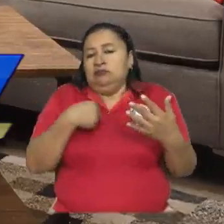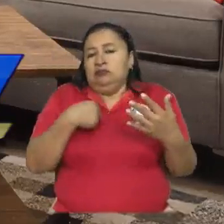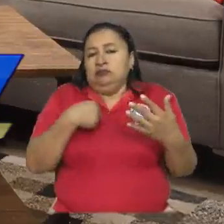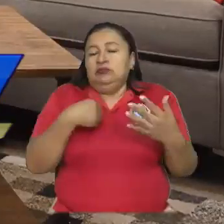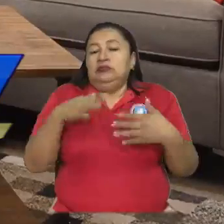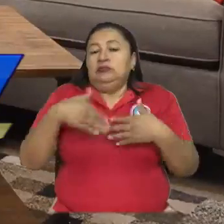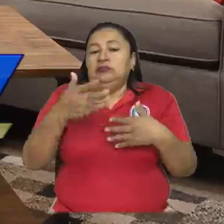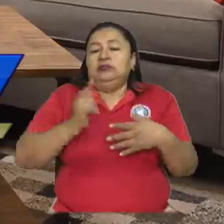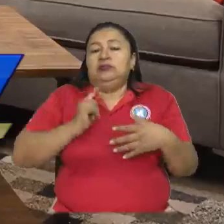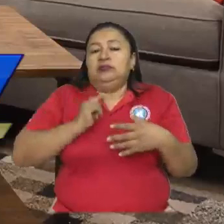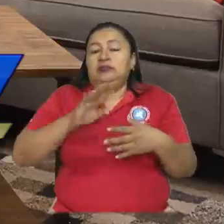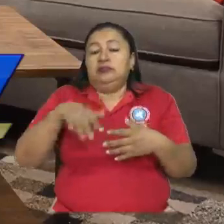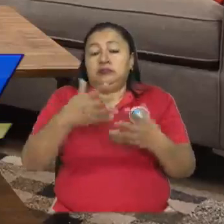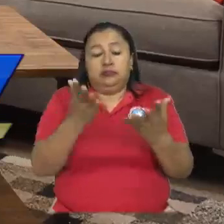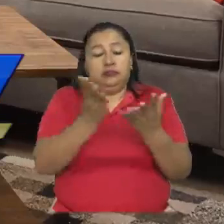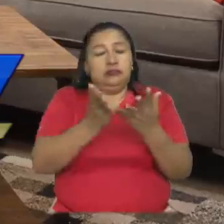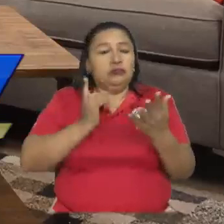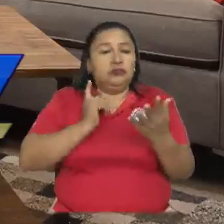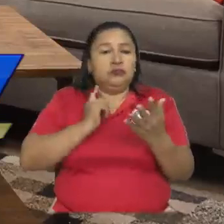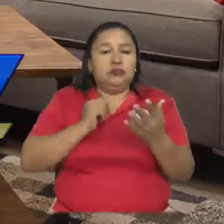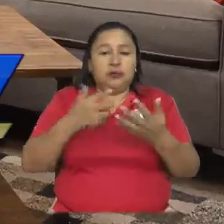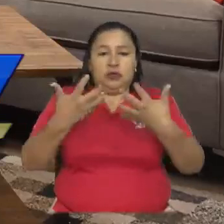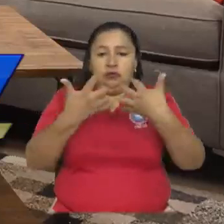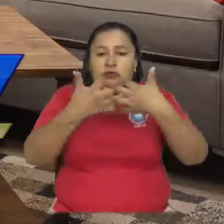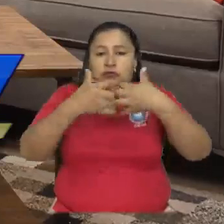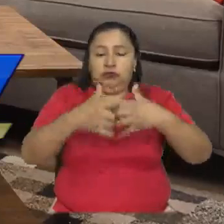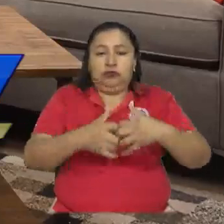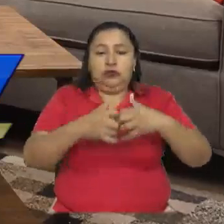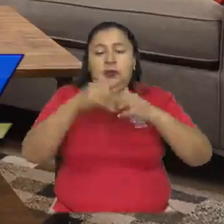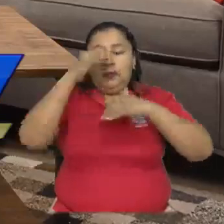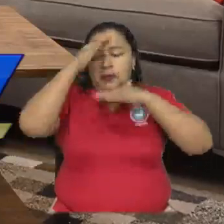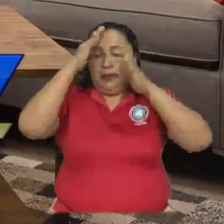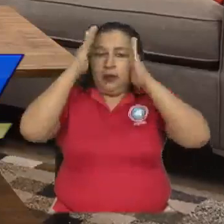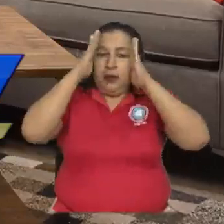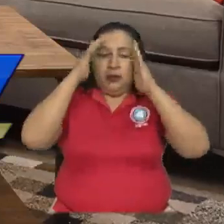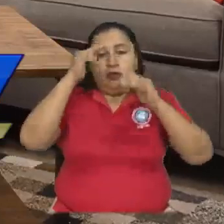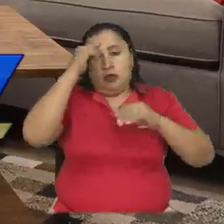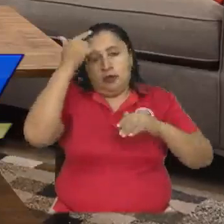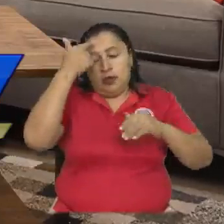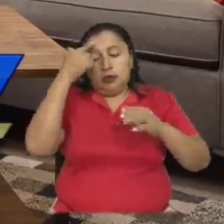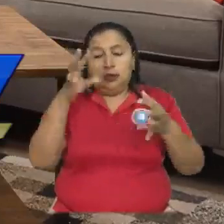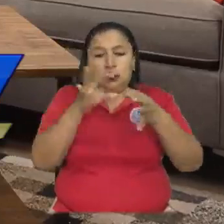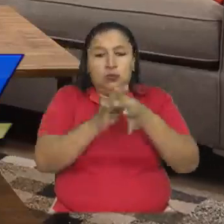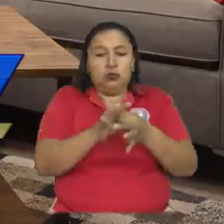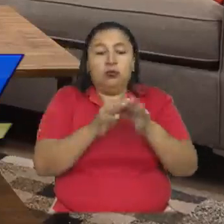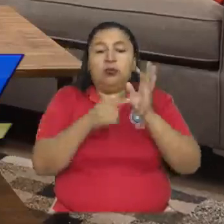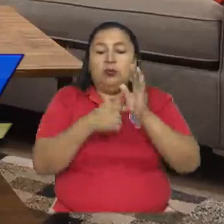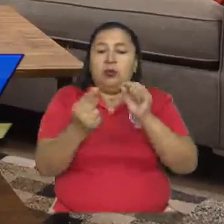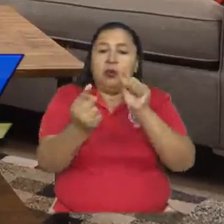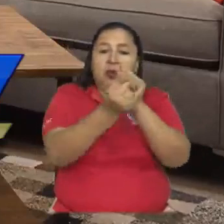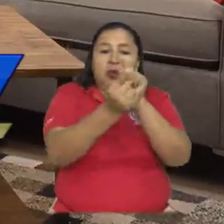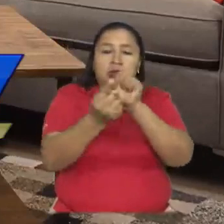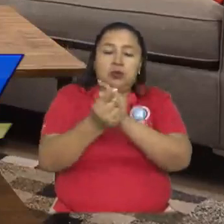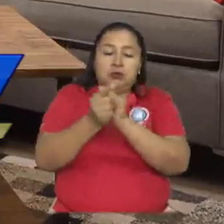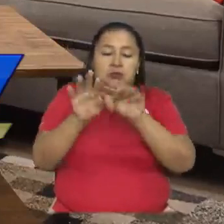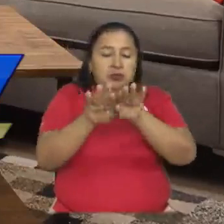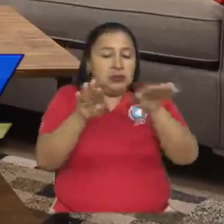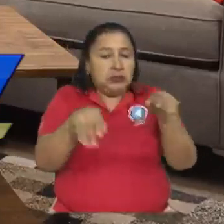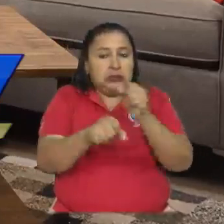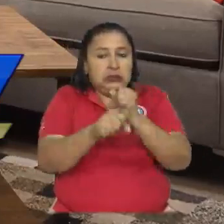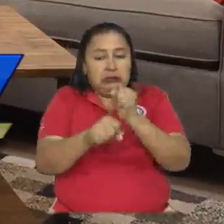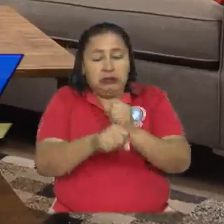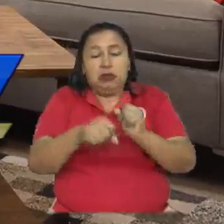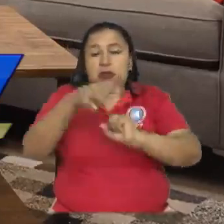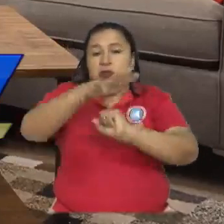Después tenemos otro eje que tiene que ver con la articulación público-privada. Ahí, por ejemplo, los encuentros, las mesas de trabajo, la